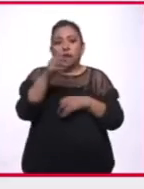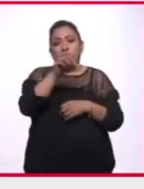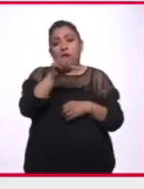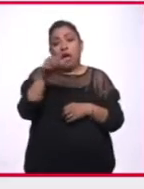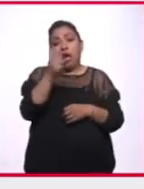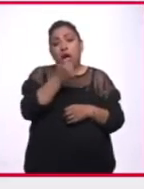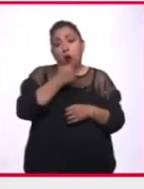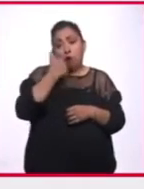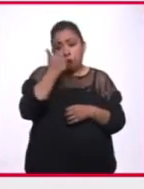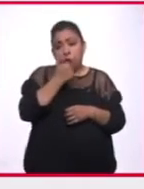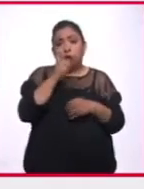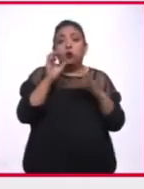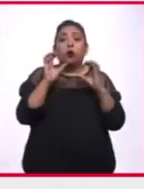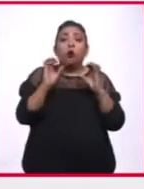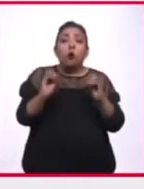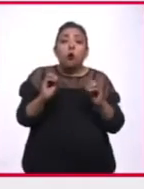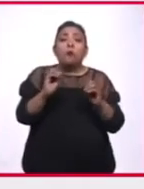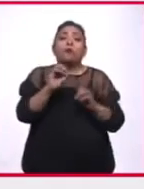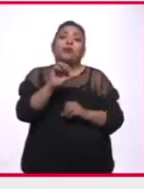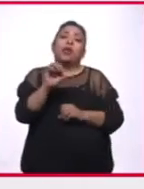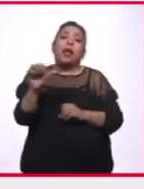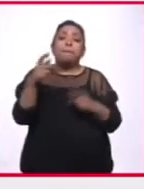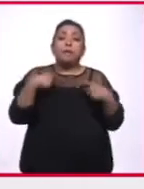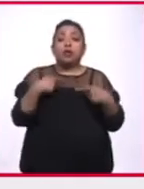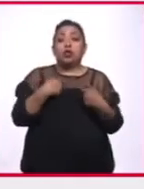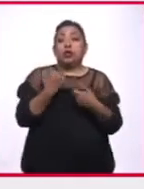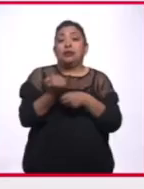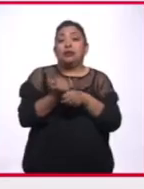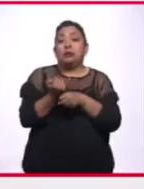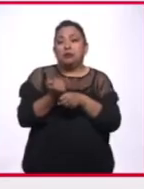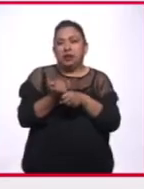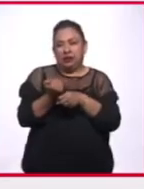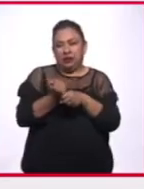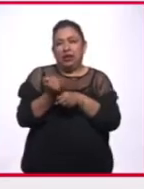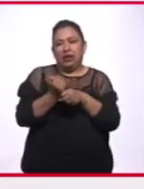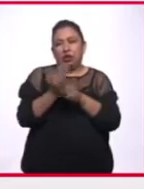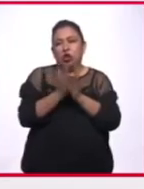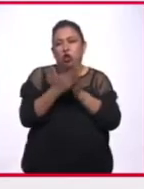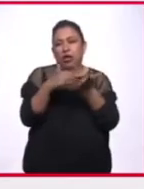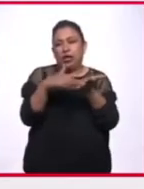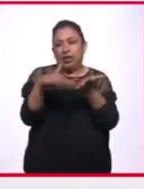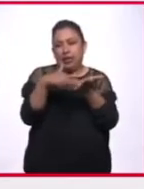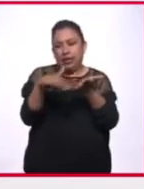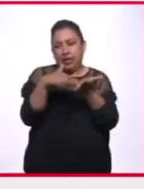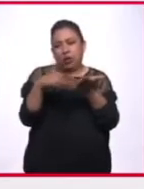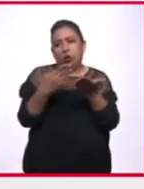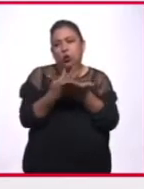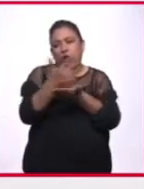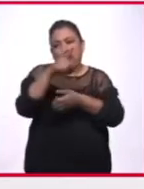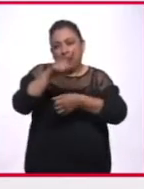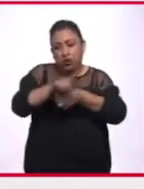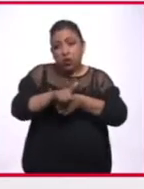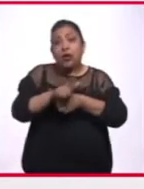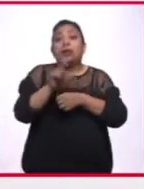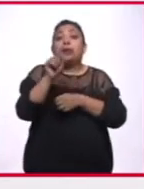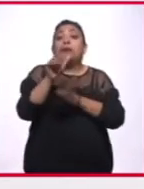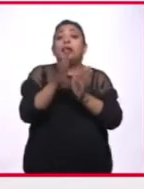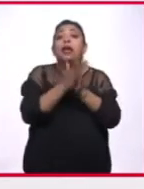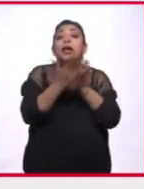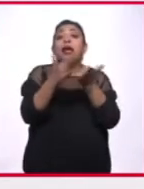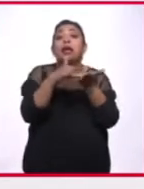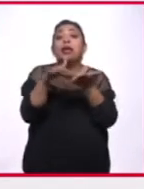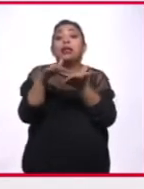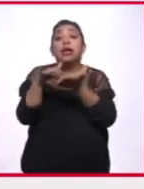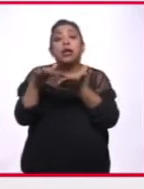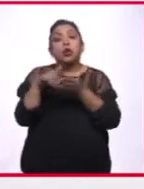los estudiantes como para los investigadores de la literatura nacional y de las literaturas en